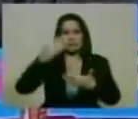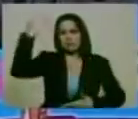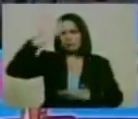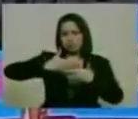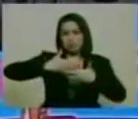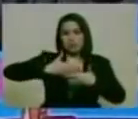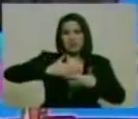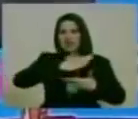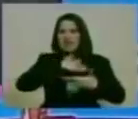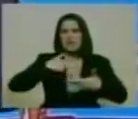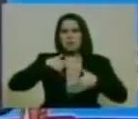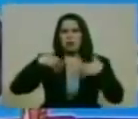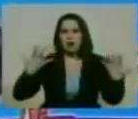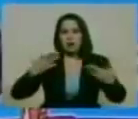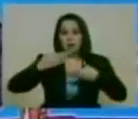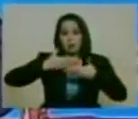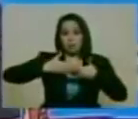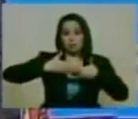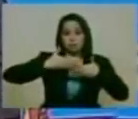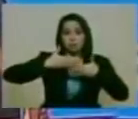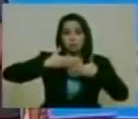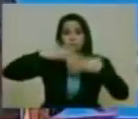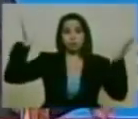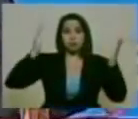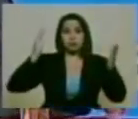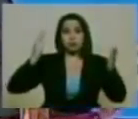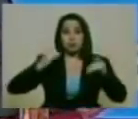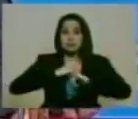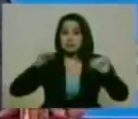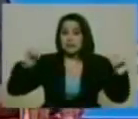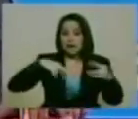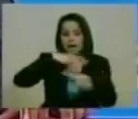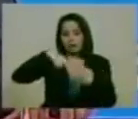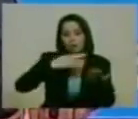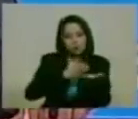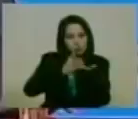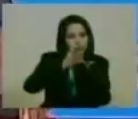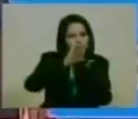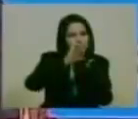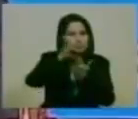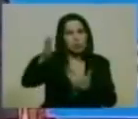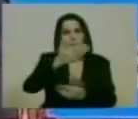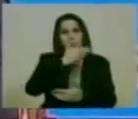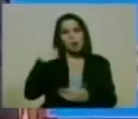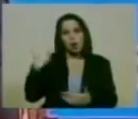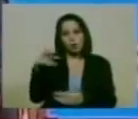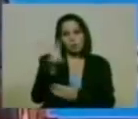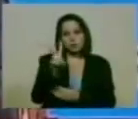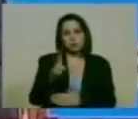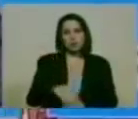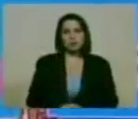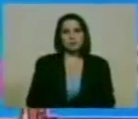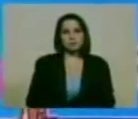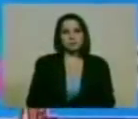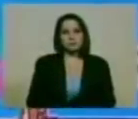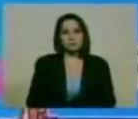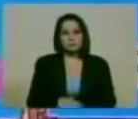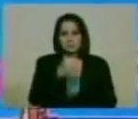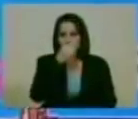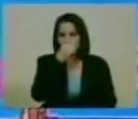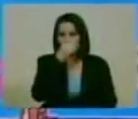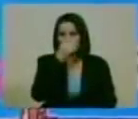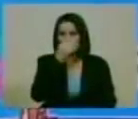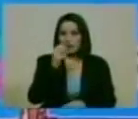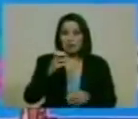años pesaron sobre el cuerpo de los pueblos en Venezuela. Y se van removiendo